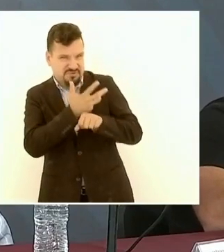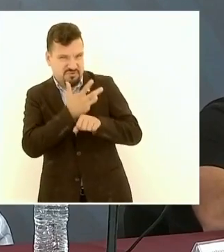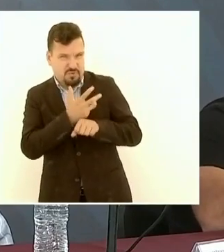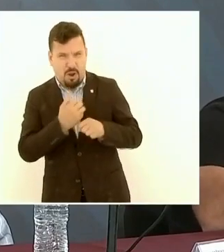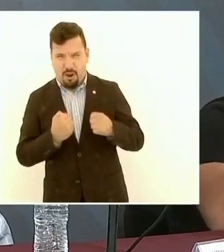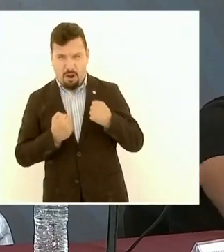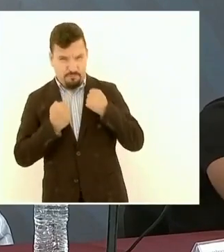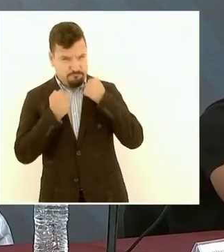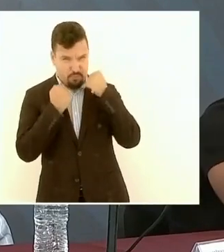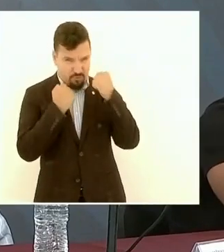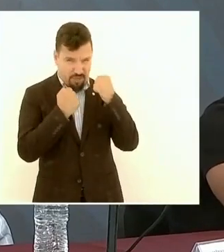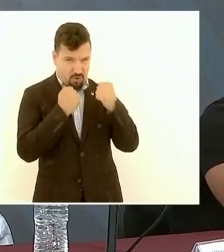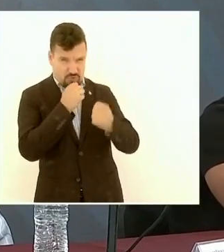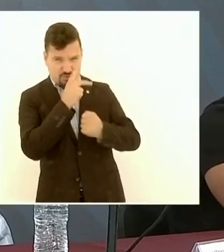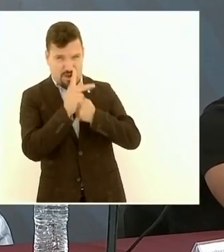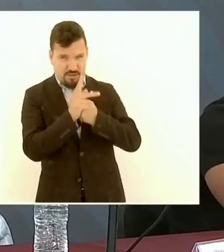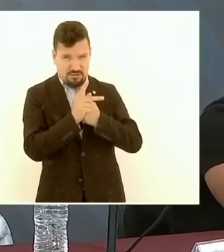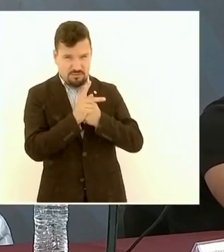poderoso que sea,